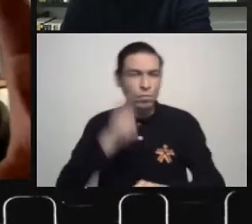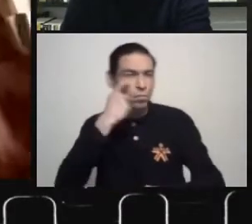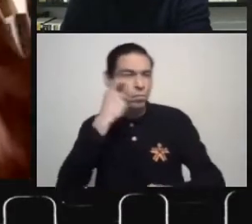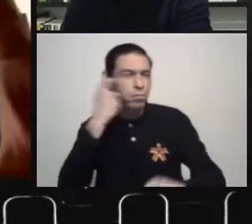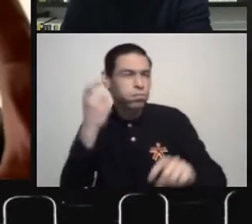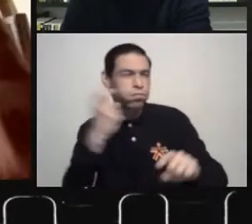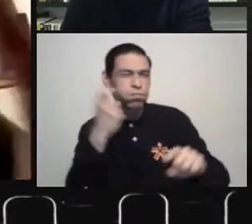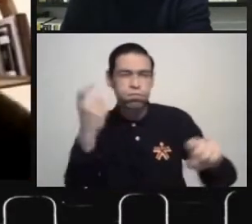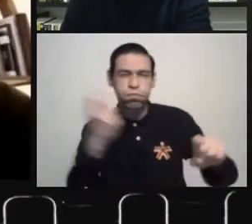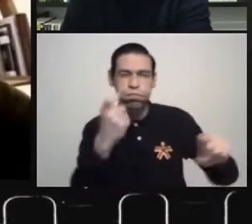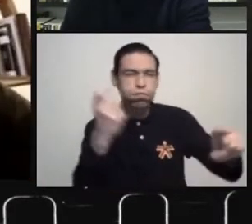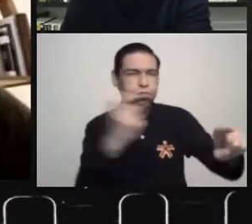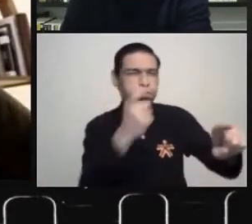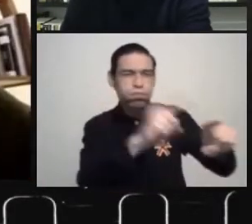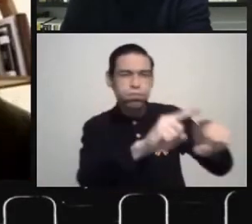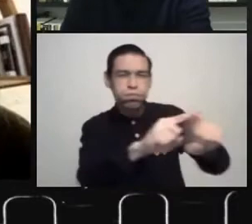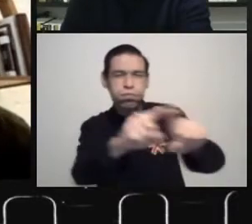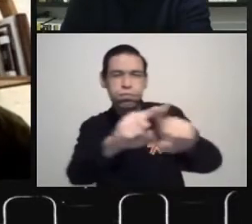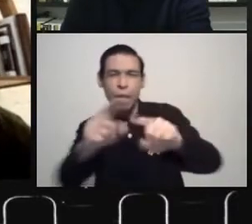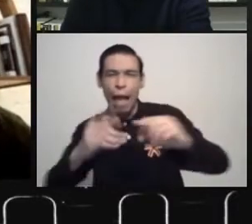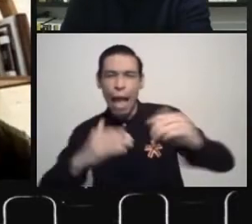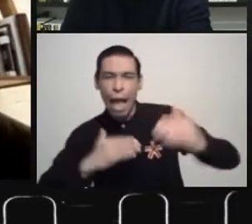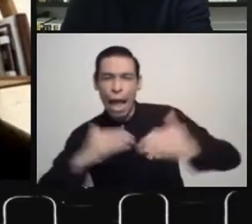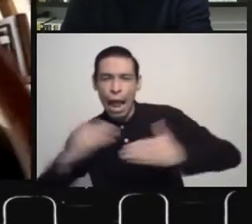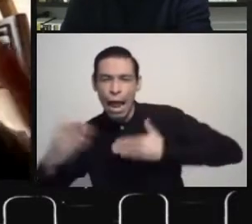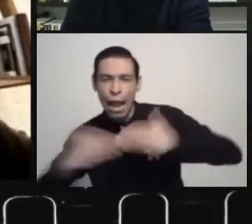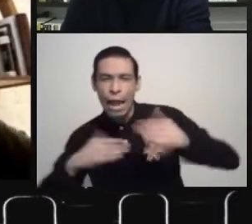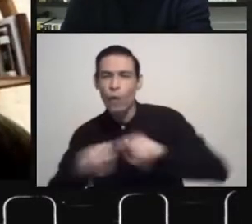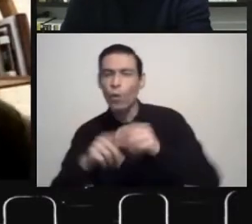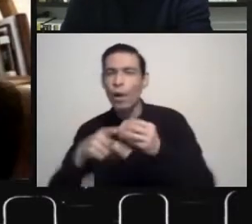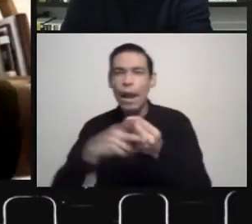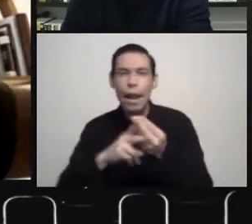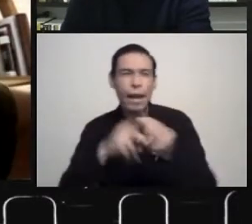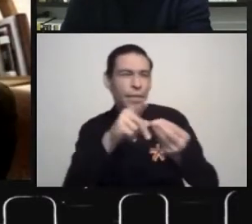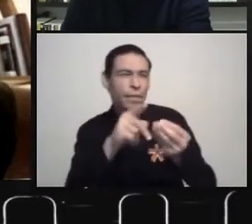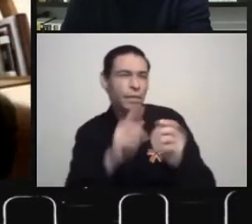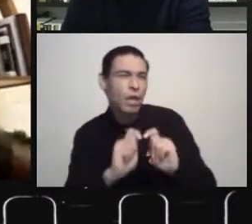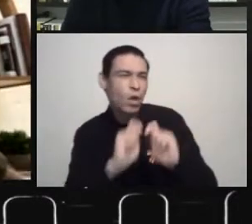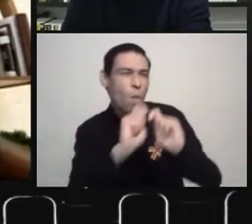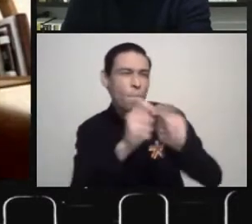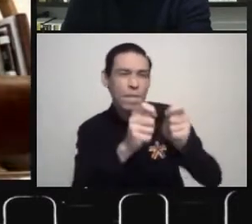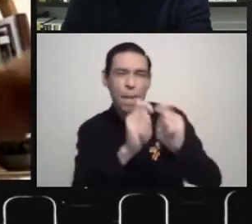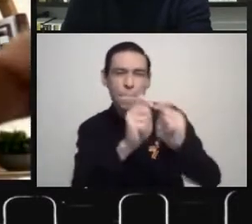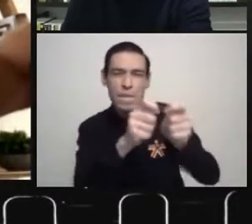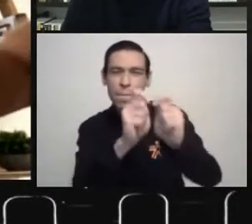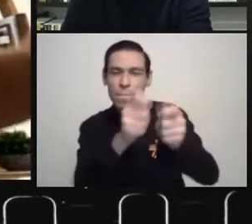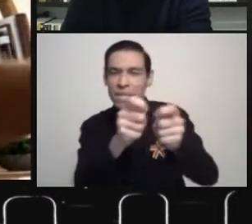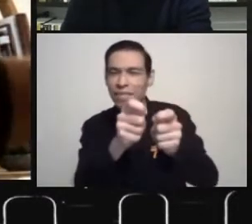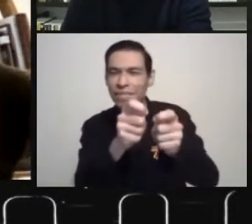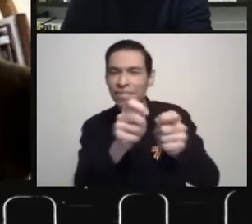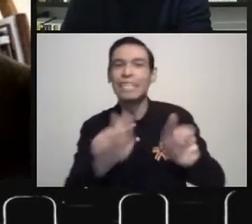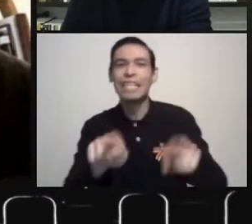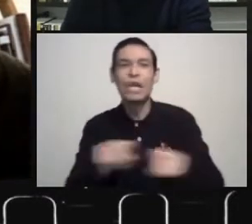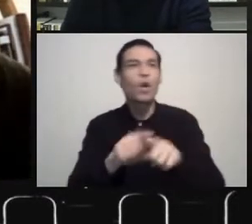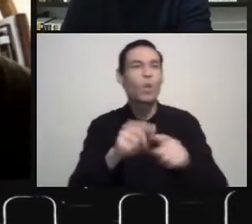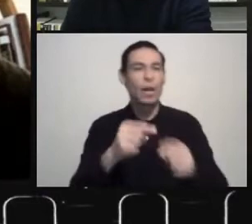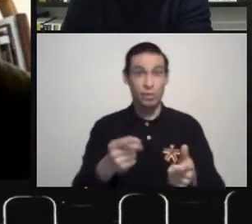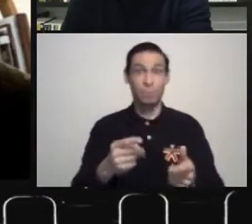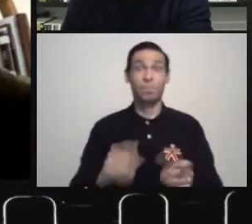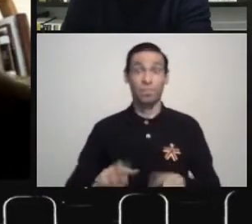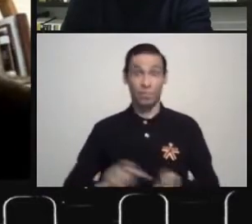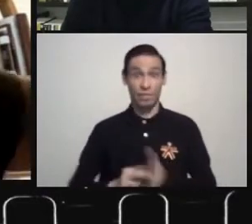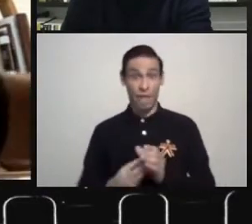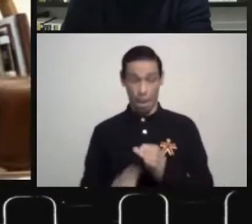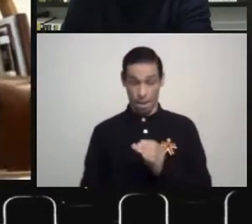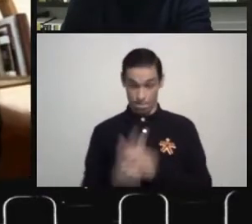olores, en las herramientas del actor, contar una historia. Parece que esa es como la cadena. Es, el productor es el dueño de